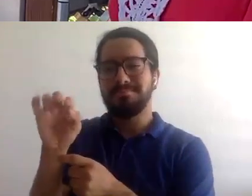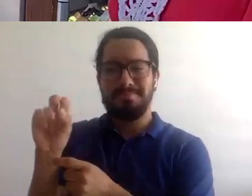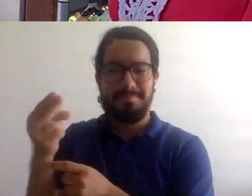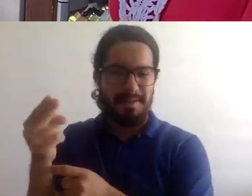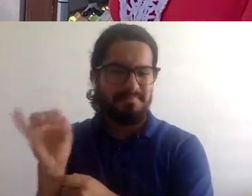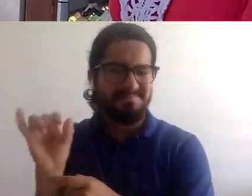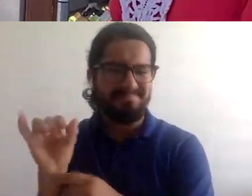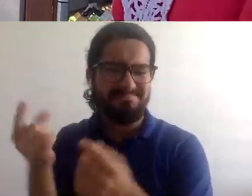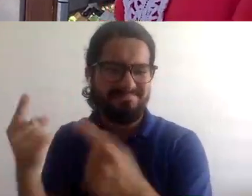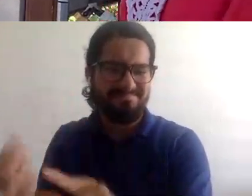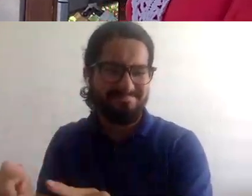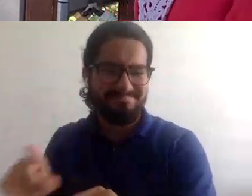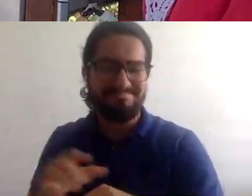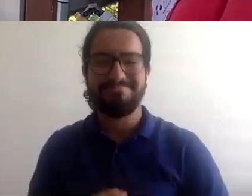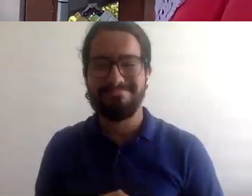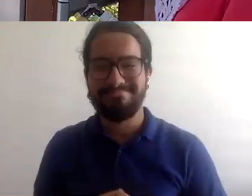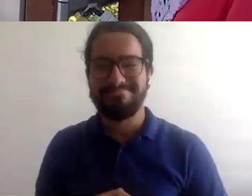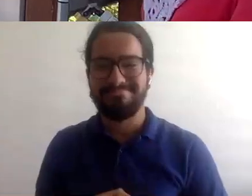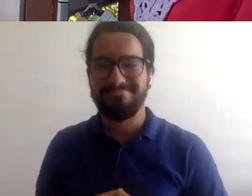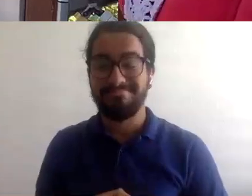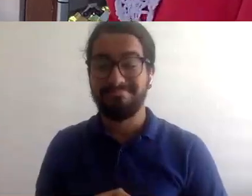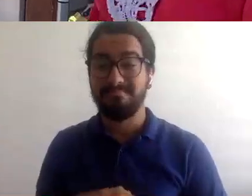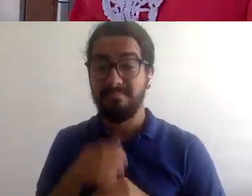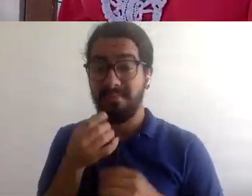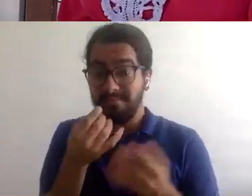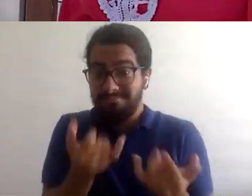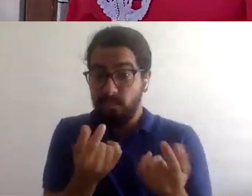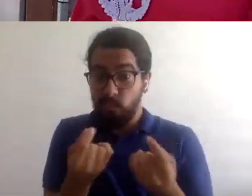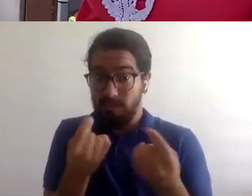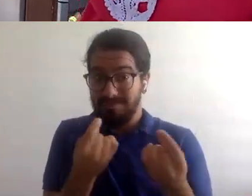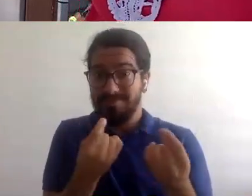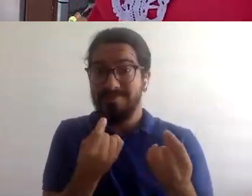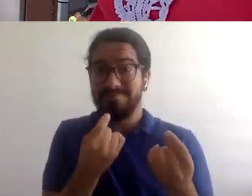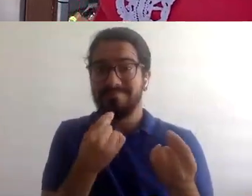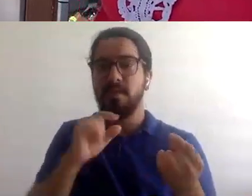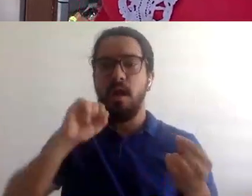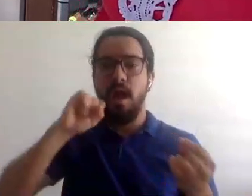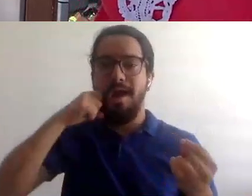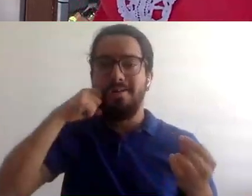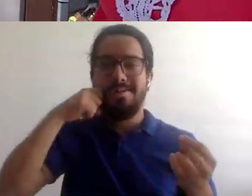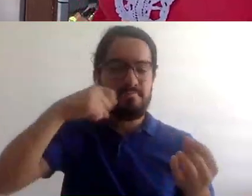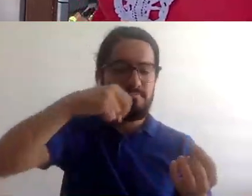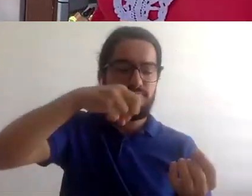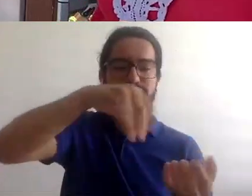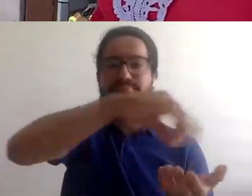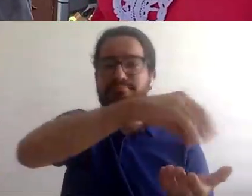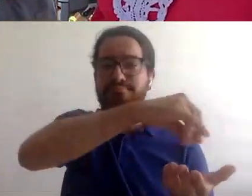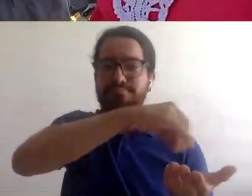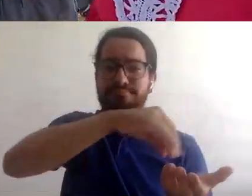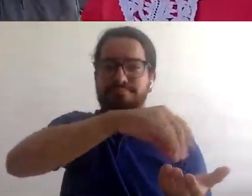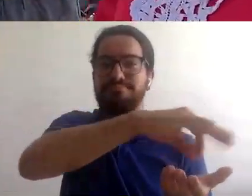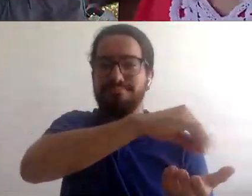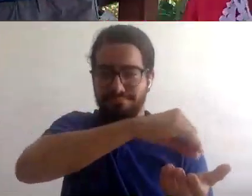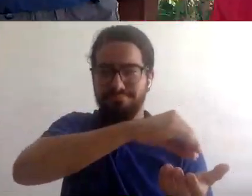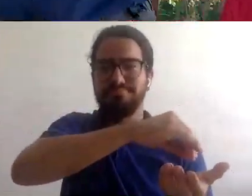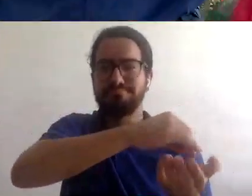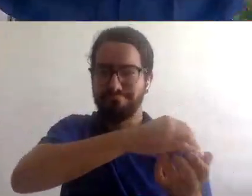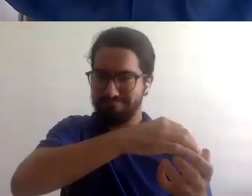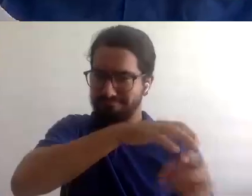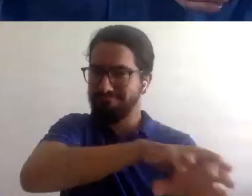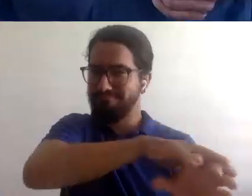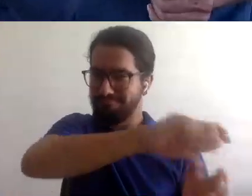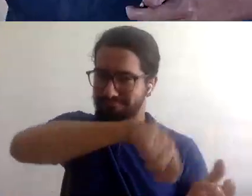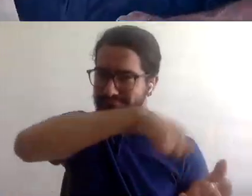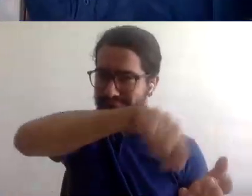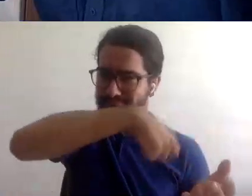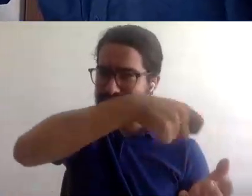¿Se hace chiquita con el calor, cuando ¿Ah? Se cocina? Sí. Sí, como la espinaca, sí. Se encoge. Okay. Entonces, vamos a empezar con la cebolla. Vamos a spread un poco de este